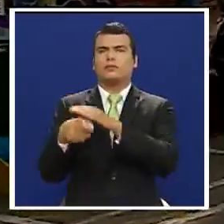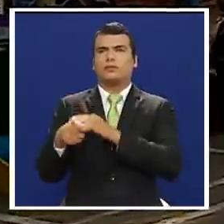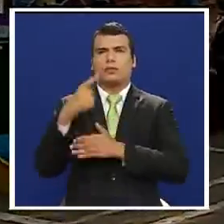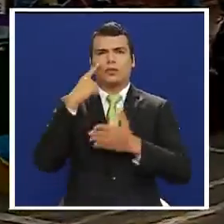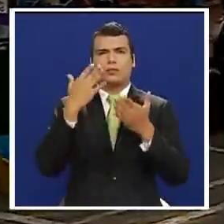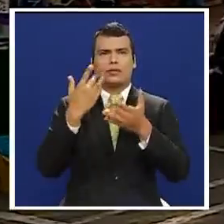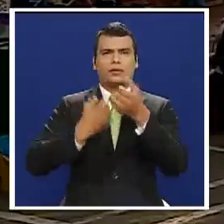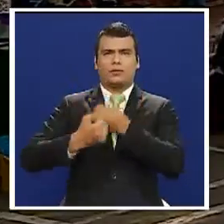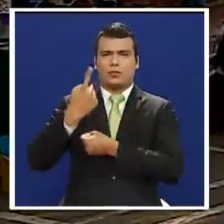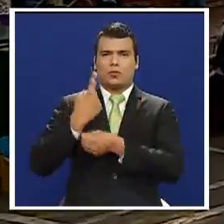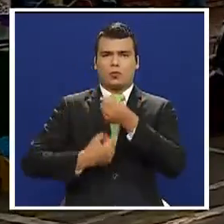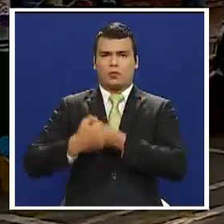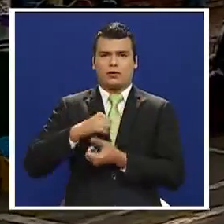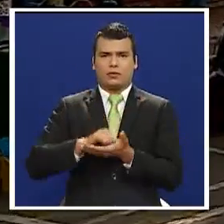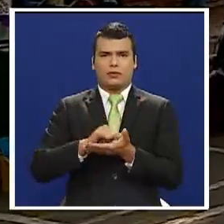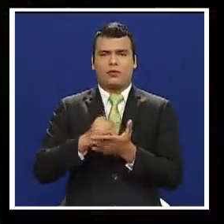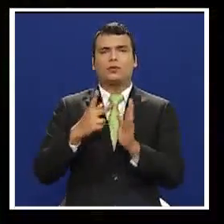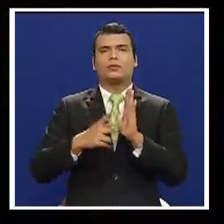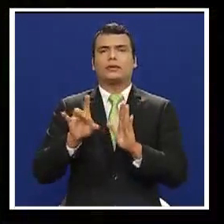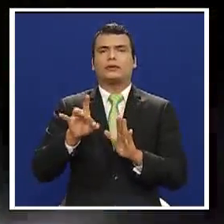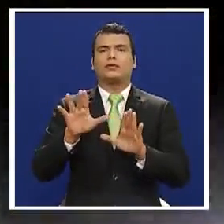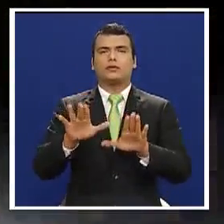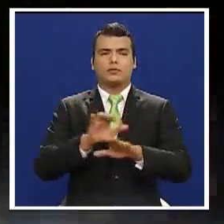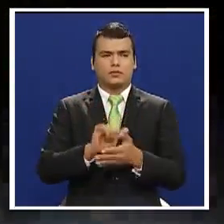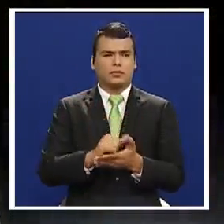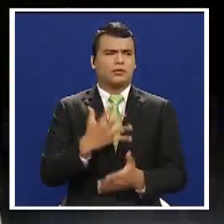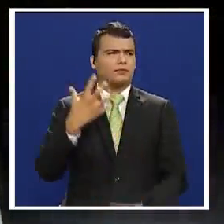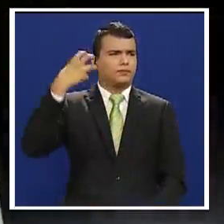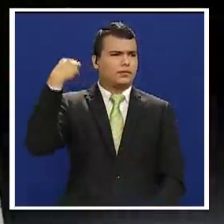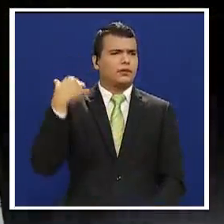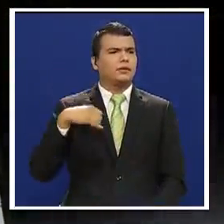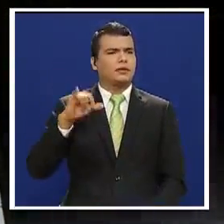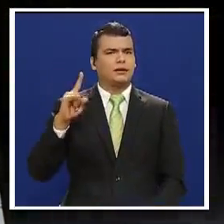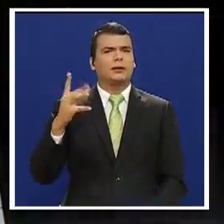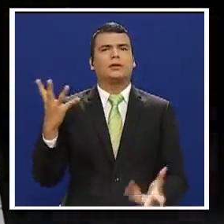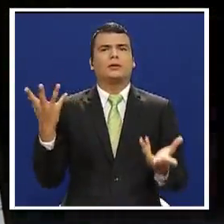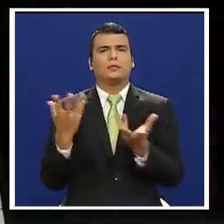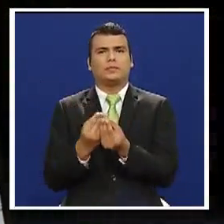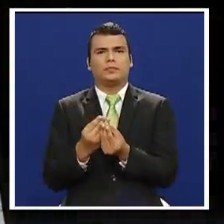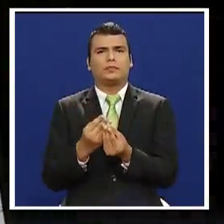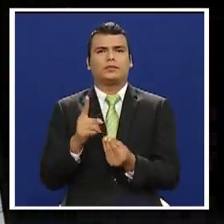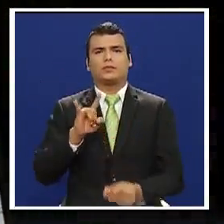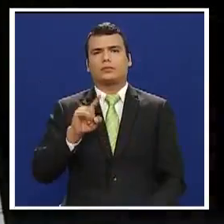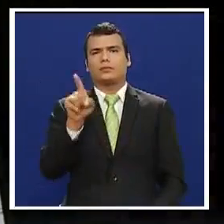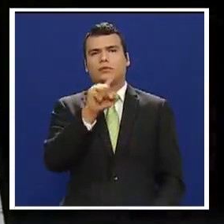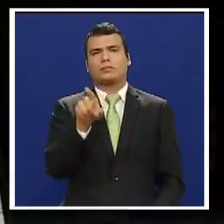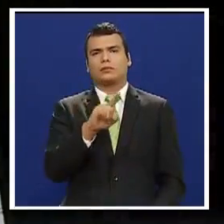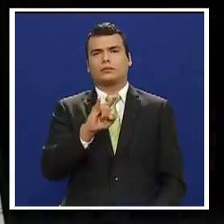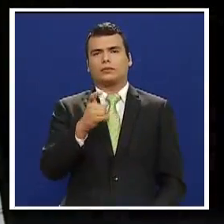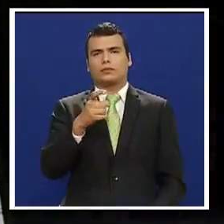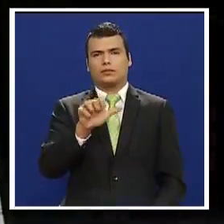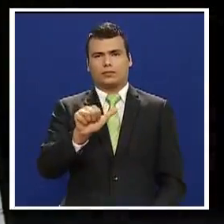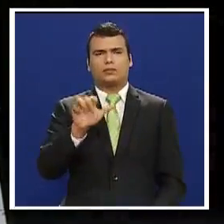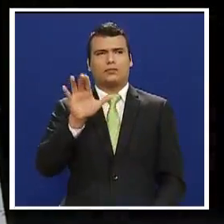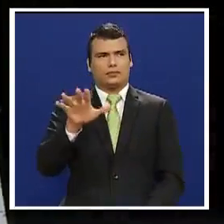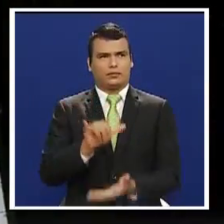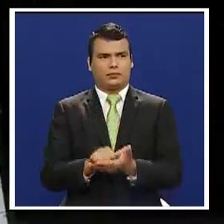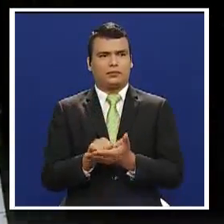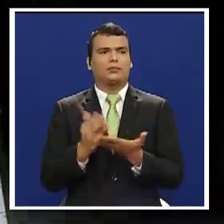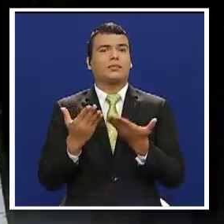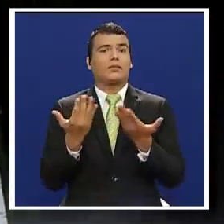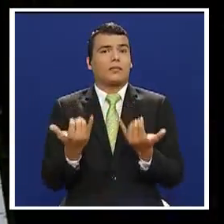noticias de homicidios en esta población del norte del valle. El año pasado, según las estadísticas, tuvimos 40 homicidios en un año, que para